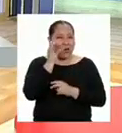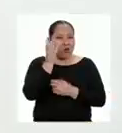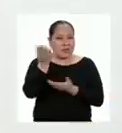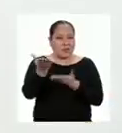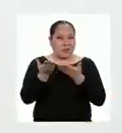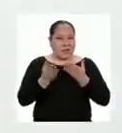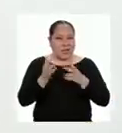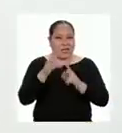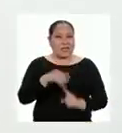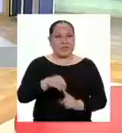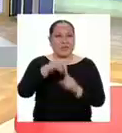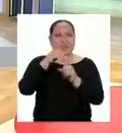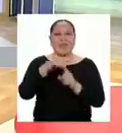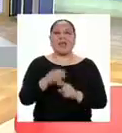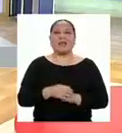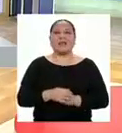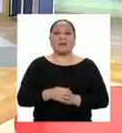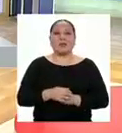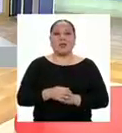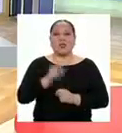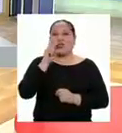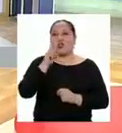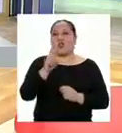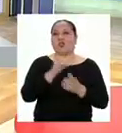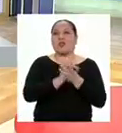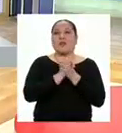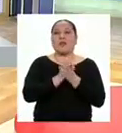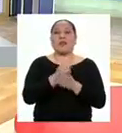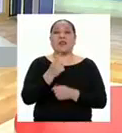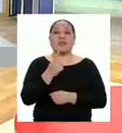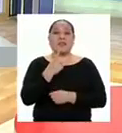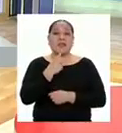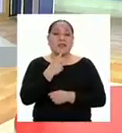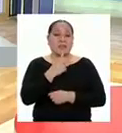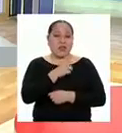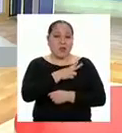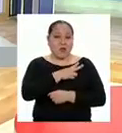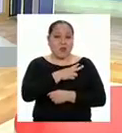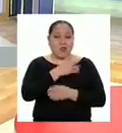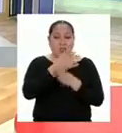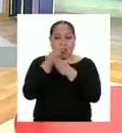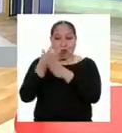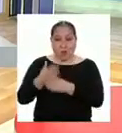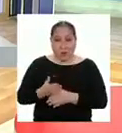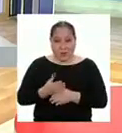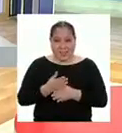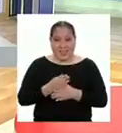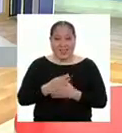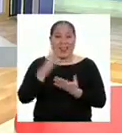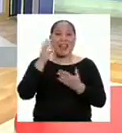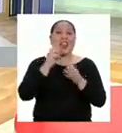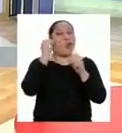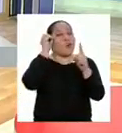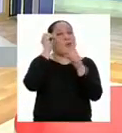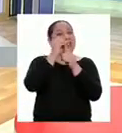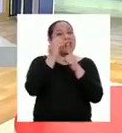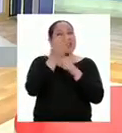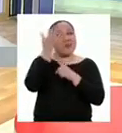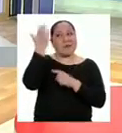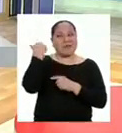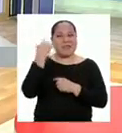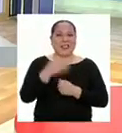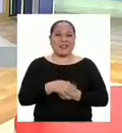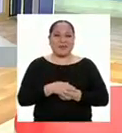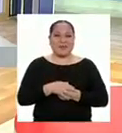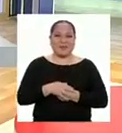muy especiales. ¿Quiénes son? Son dos compañeras de segundo grado que nos compartieron el reto pendiente que dejamos en el programa anterior a través de